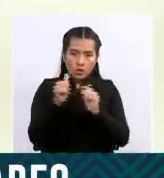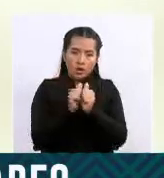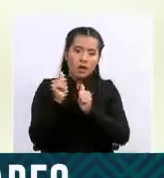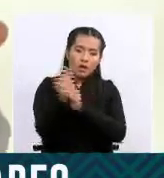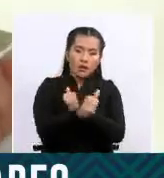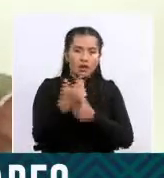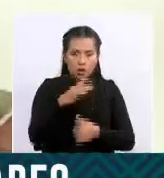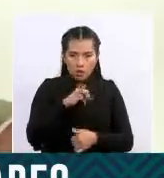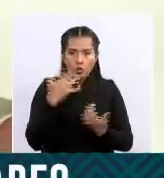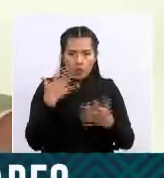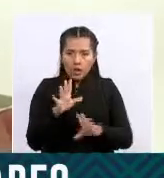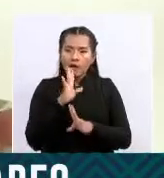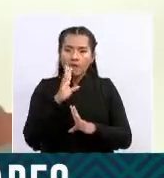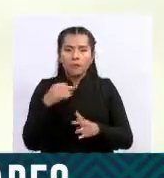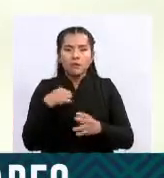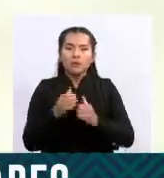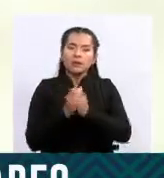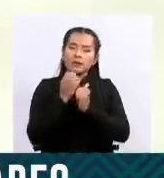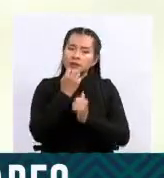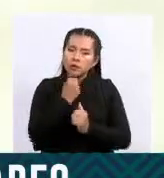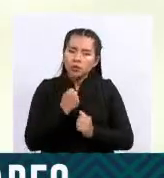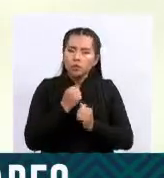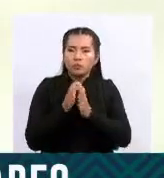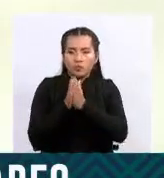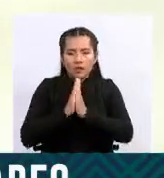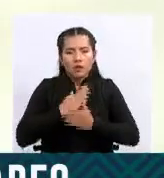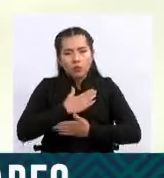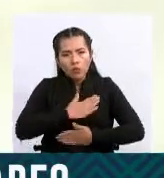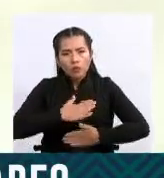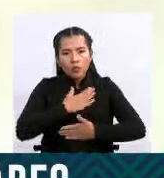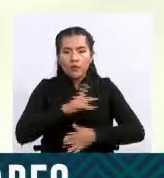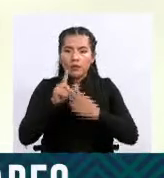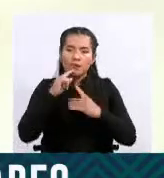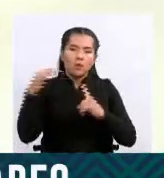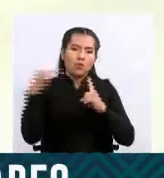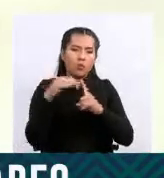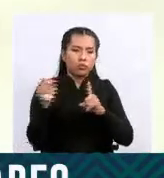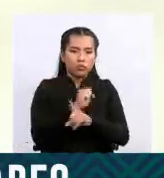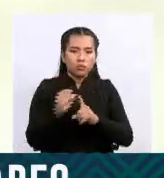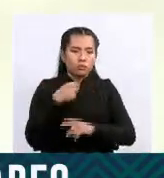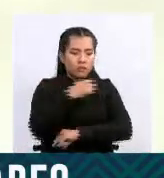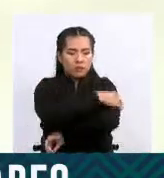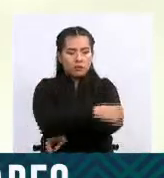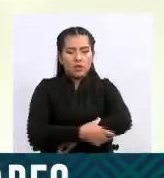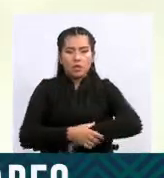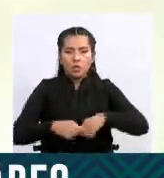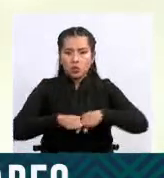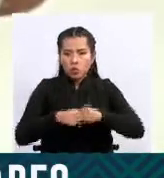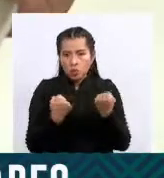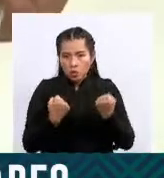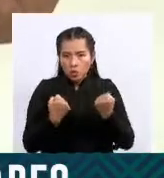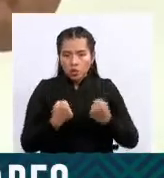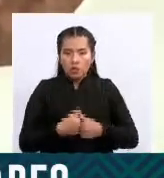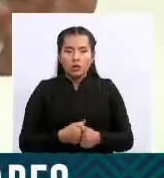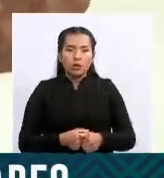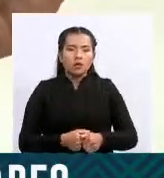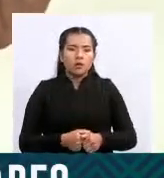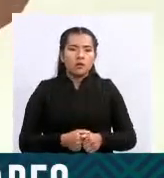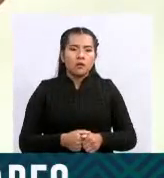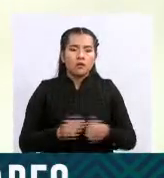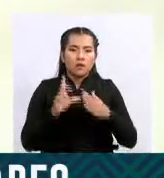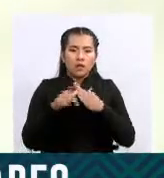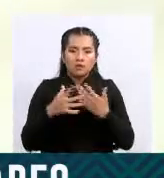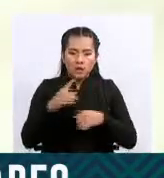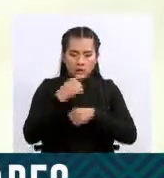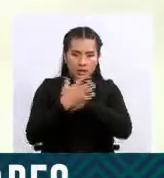He hablado yo, he rogado, y aquí ya me han pegado, ya me han quebrado mi brazo.